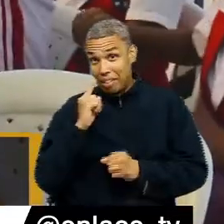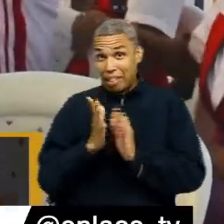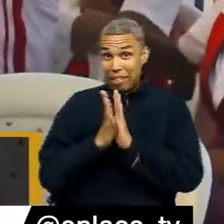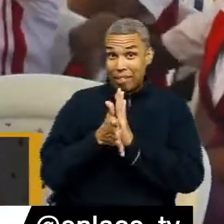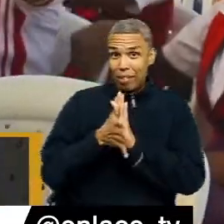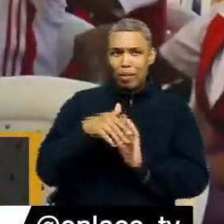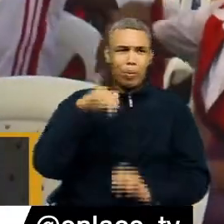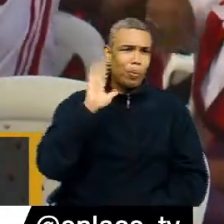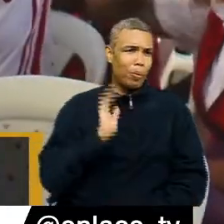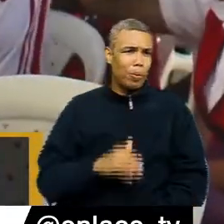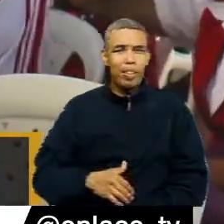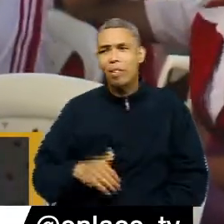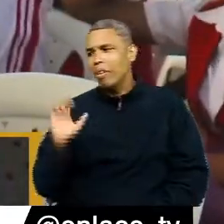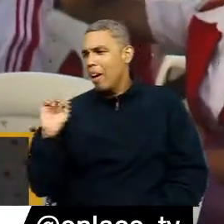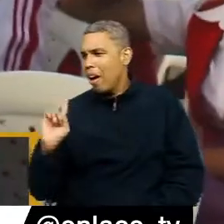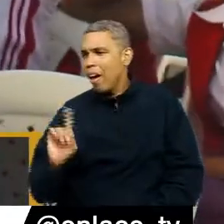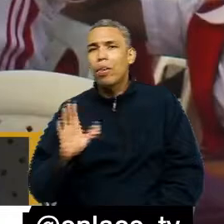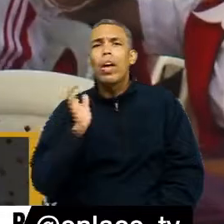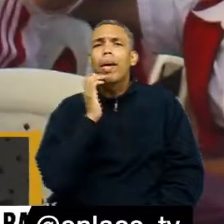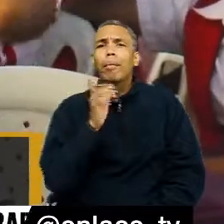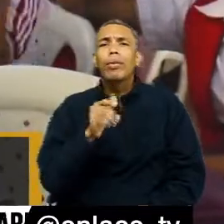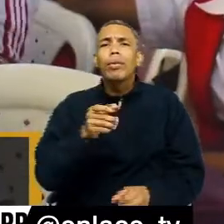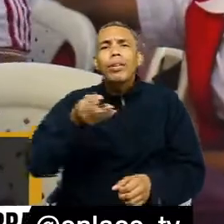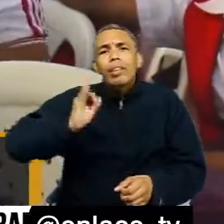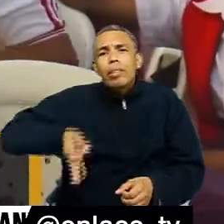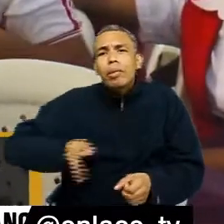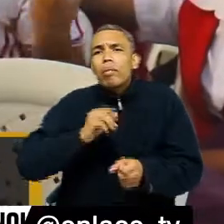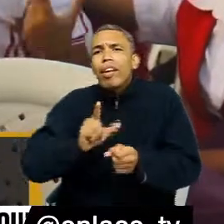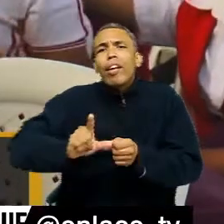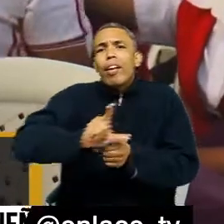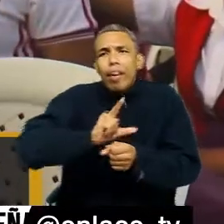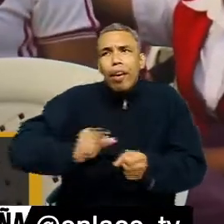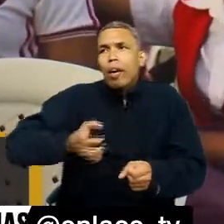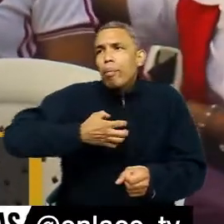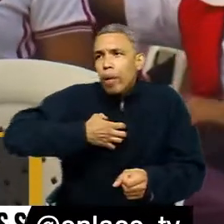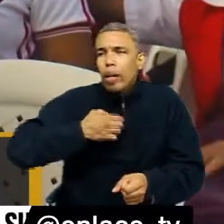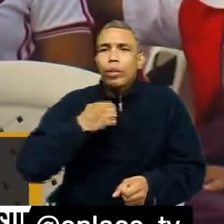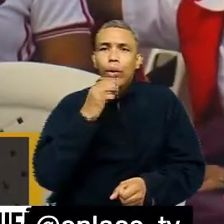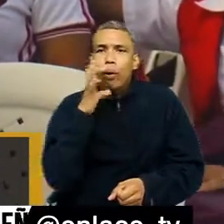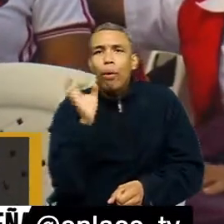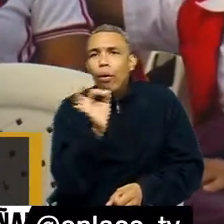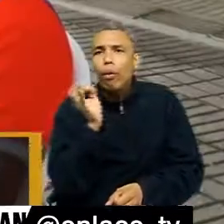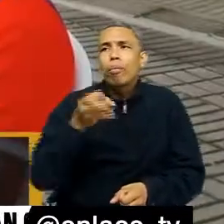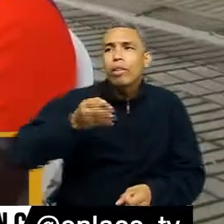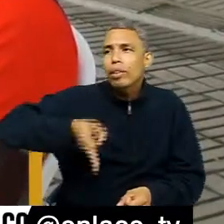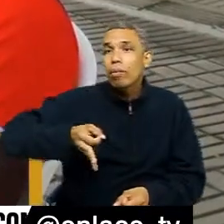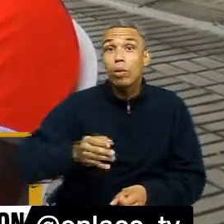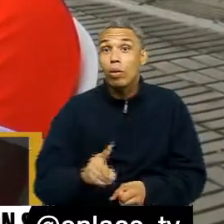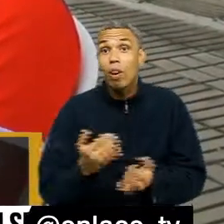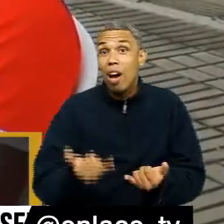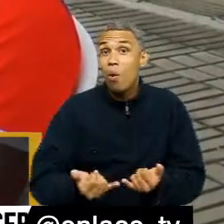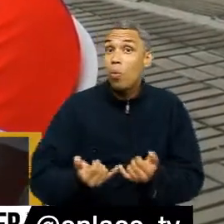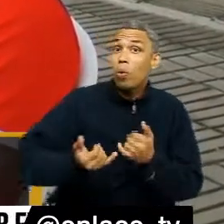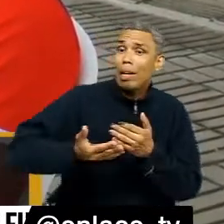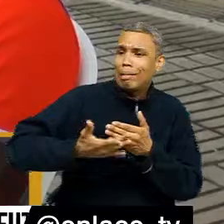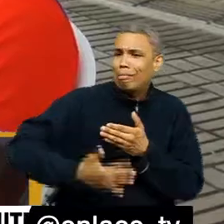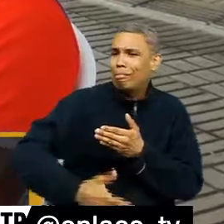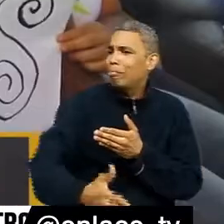es una oportunidad que estábamos esperando hace mucho tiempo y que por fin se ha dado, y pues feliz, contenta, agradecida con el alcalde, con todos los que hicieron